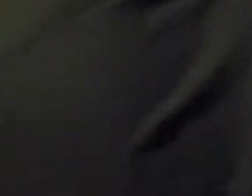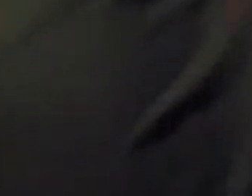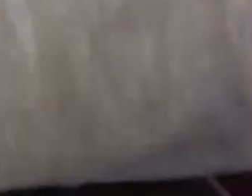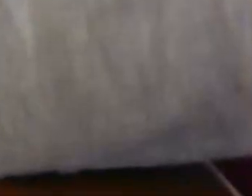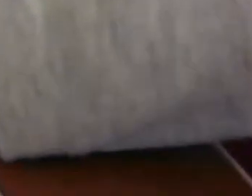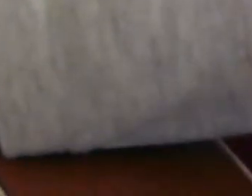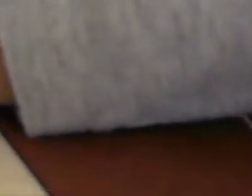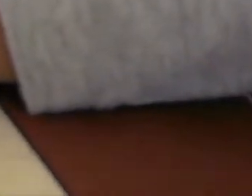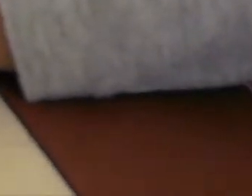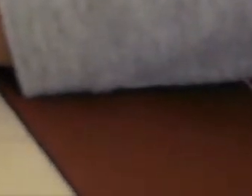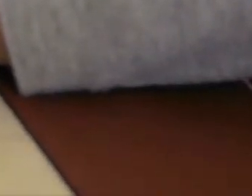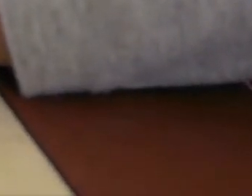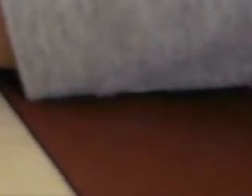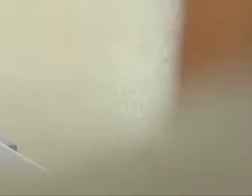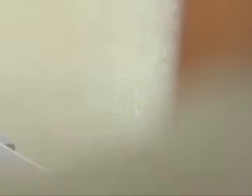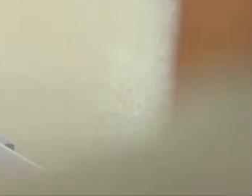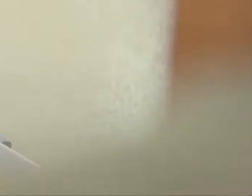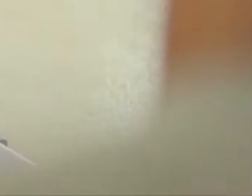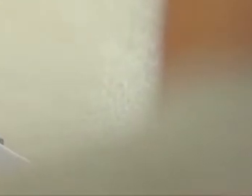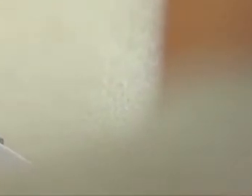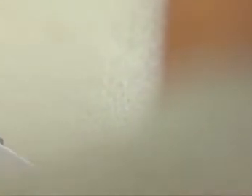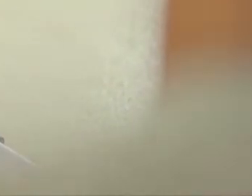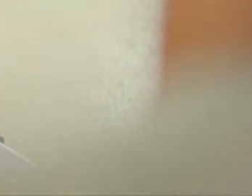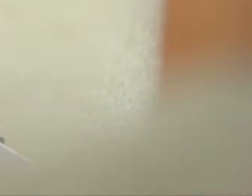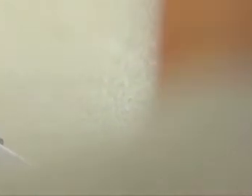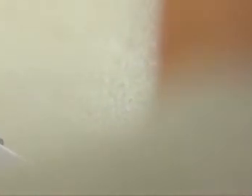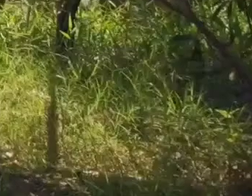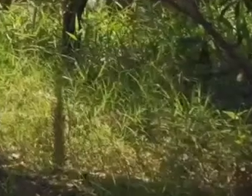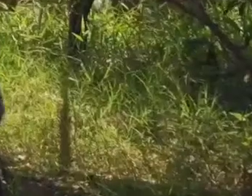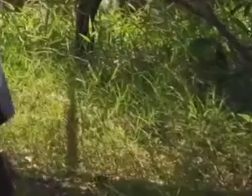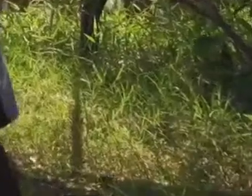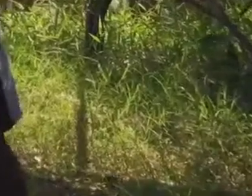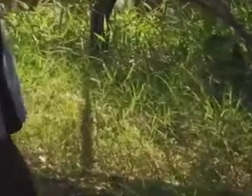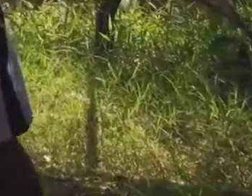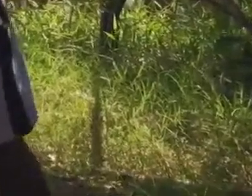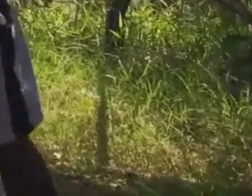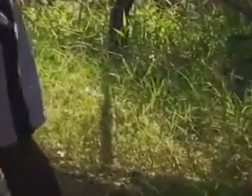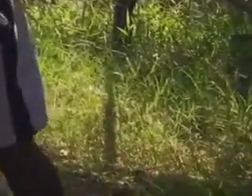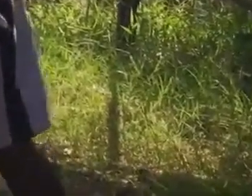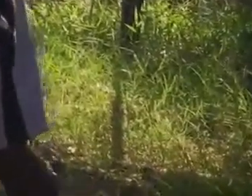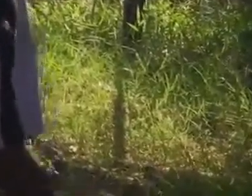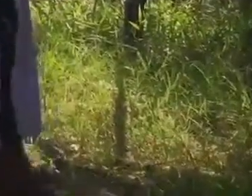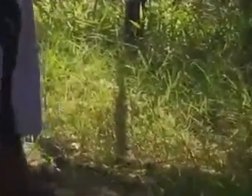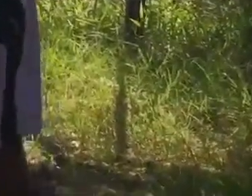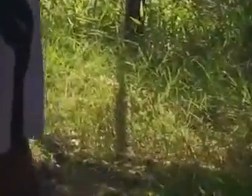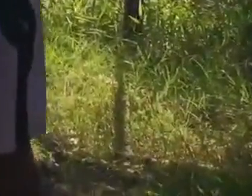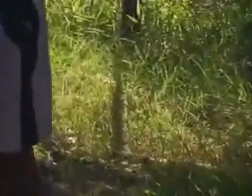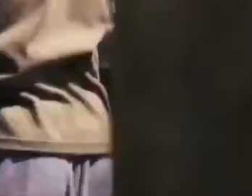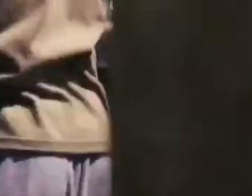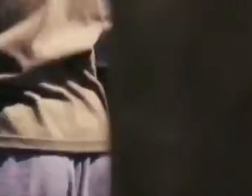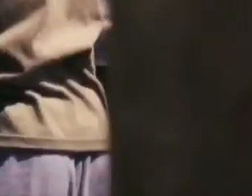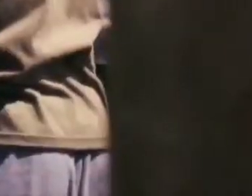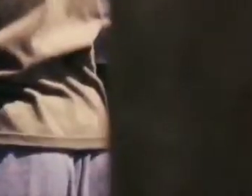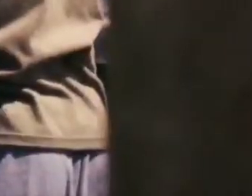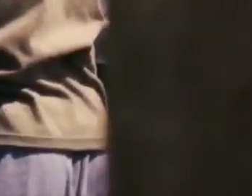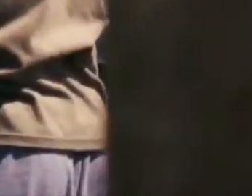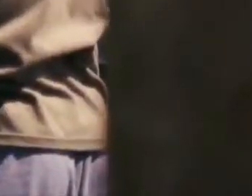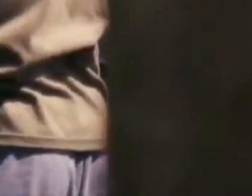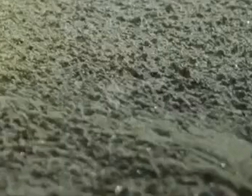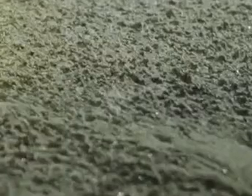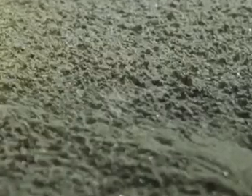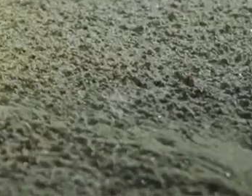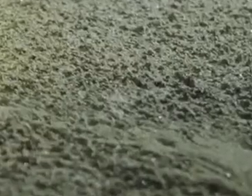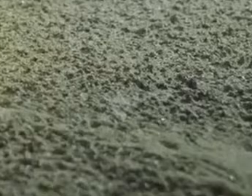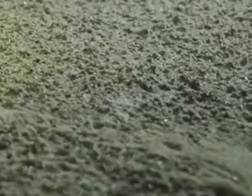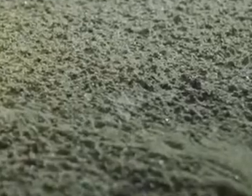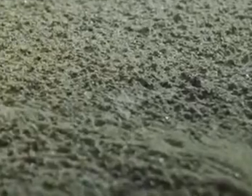tampoco. Es mucho más enriquecedor el diálogo que los saberes por sí solos. Porque una cosa no quita la otra. Pero eso